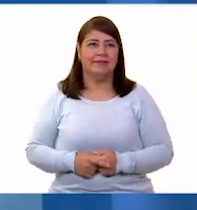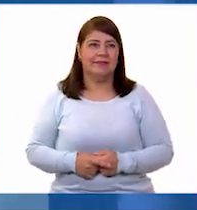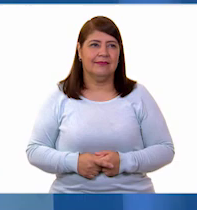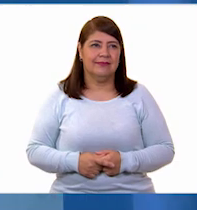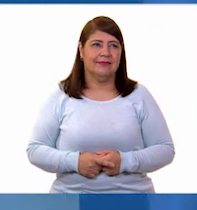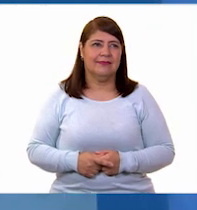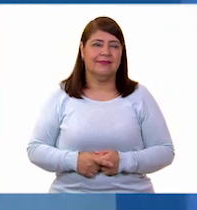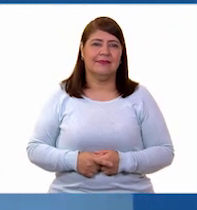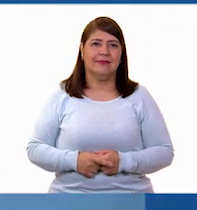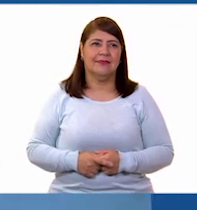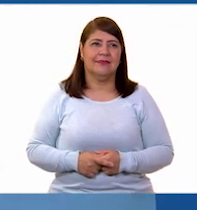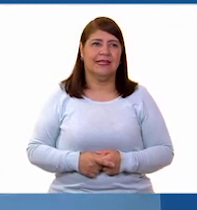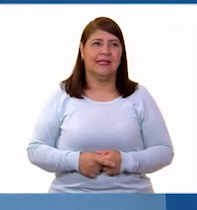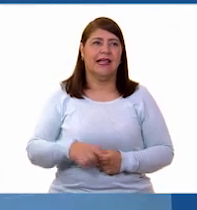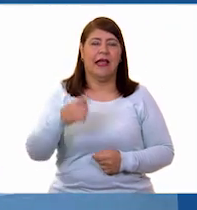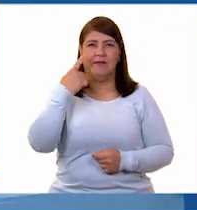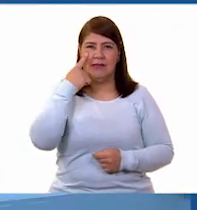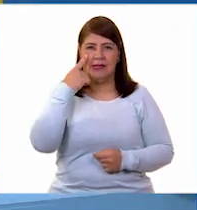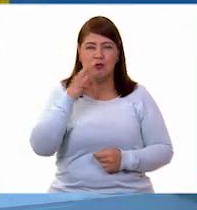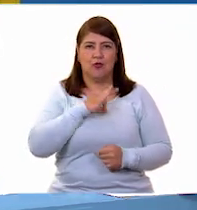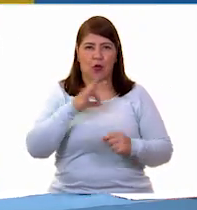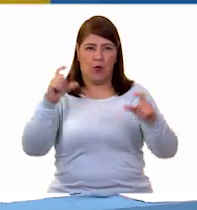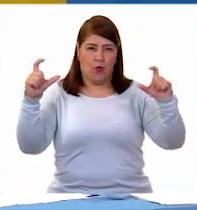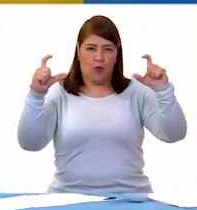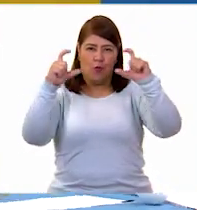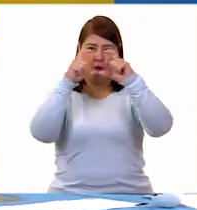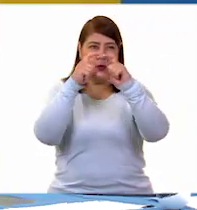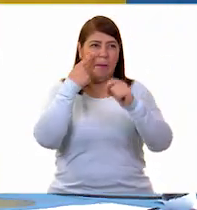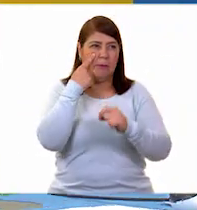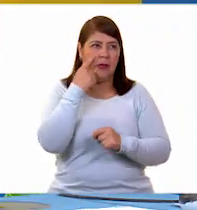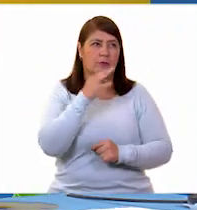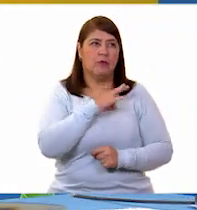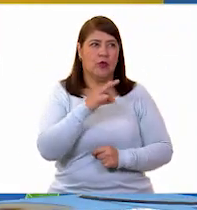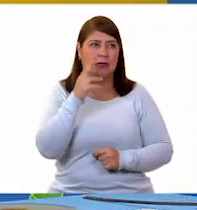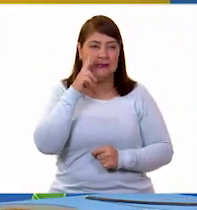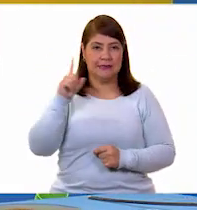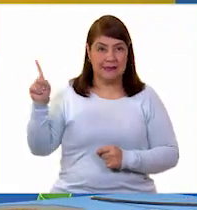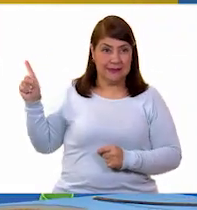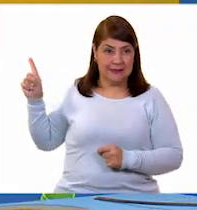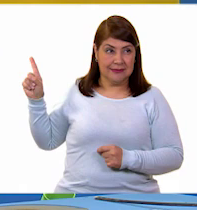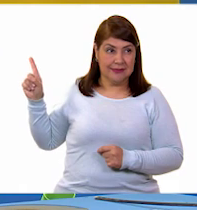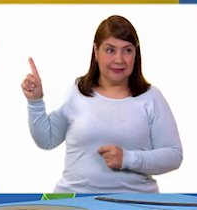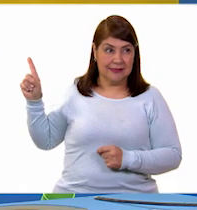en esta zona no le da la luz de la Tierra, ¿sale? Ve.